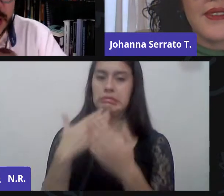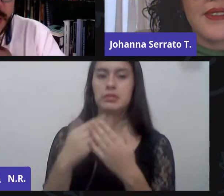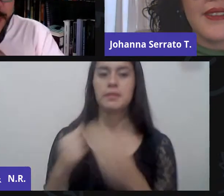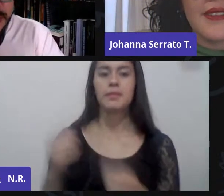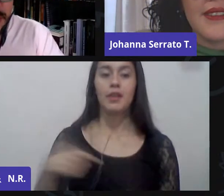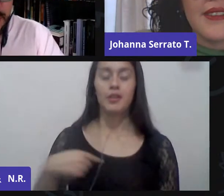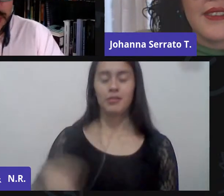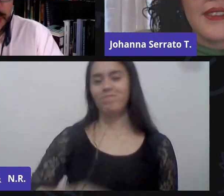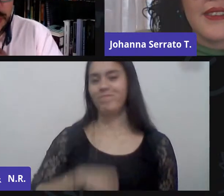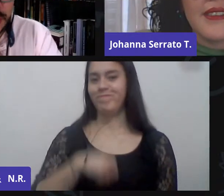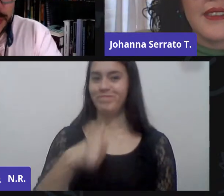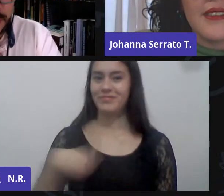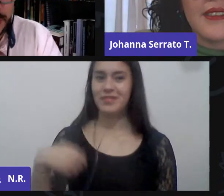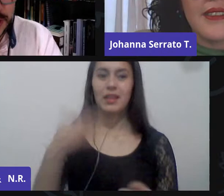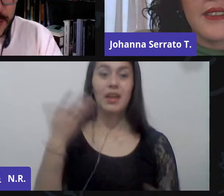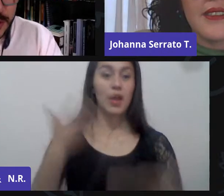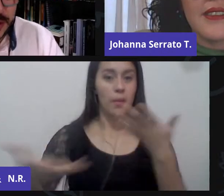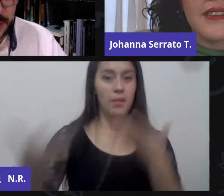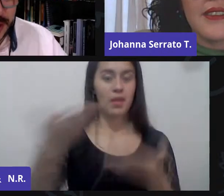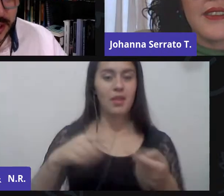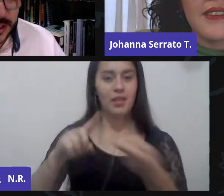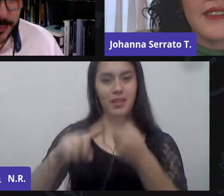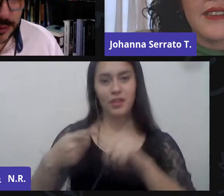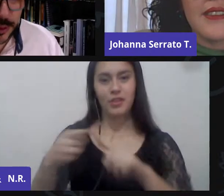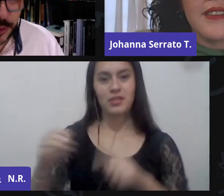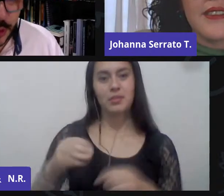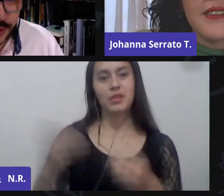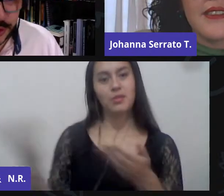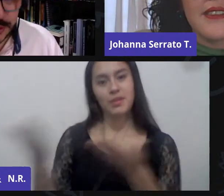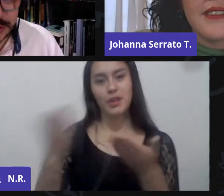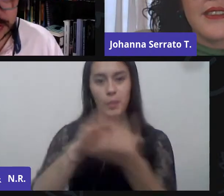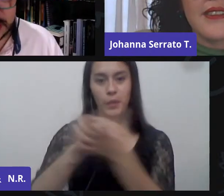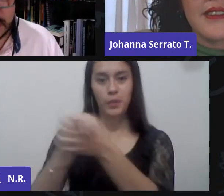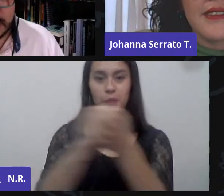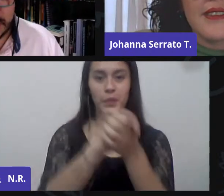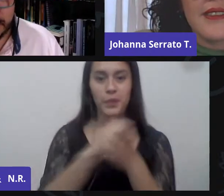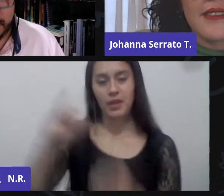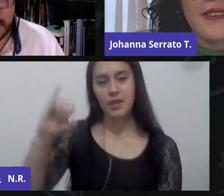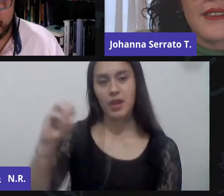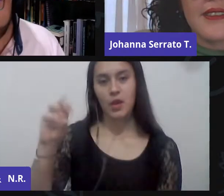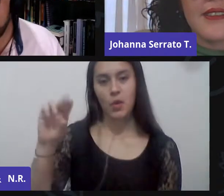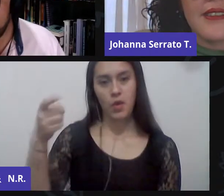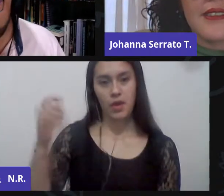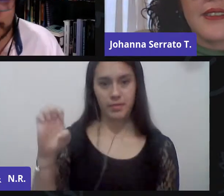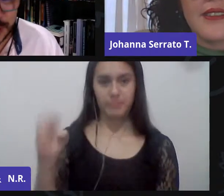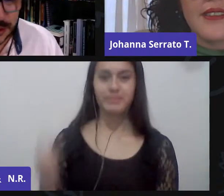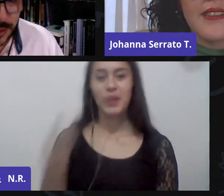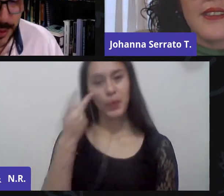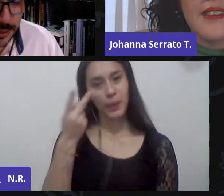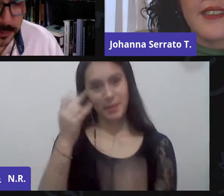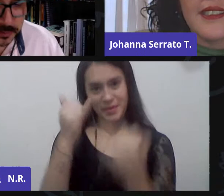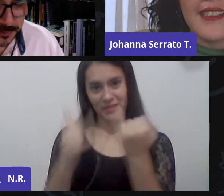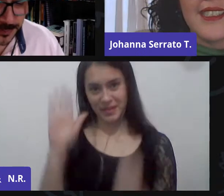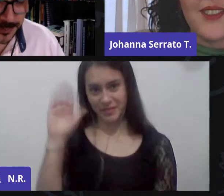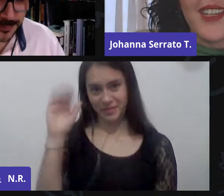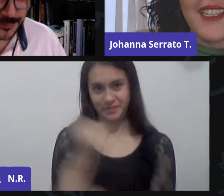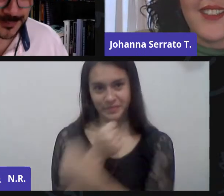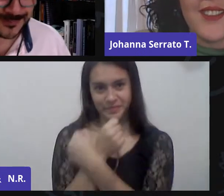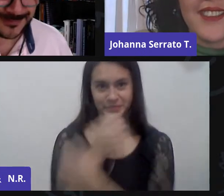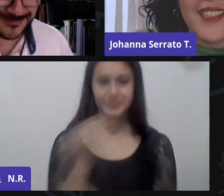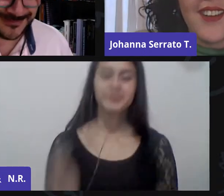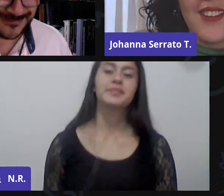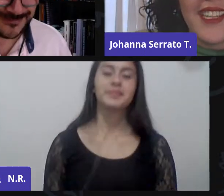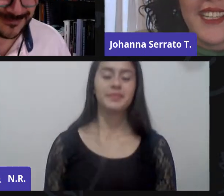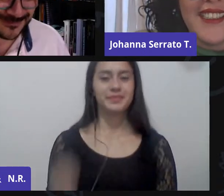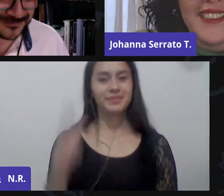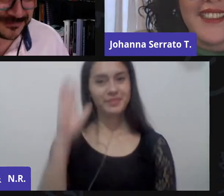aquí compartiendo conocimiento con mi compañero y amigo, el profesor Jorge. Entonces, ya nos vemos al final de la transmisión. Joanito, un abrazo. Listo,